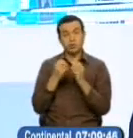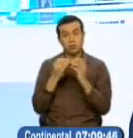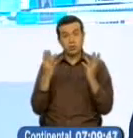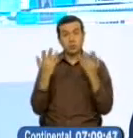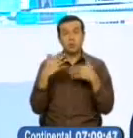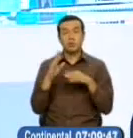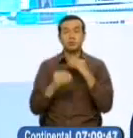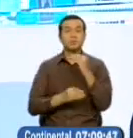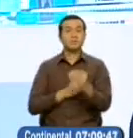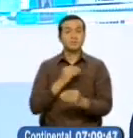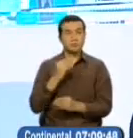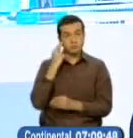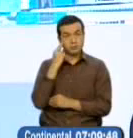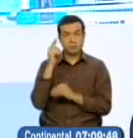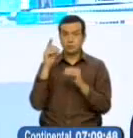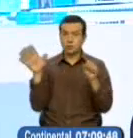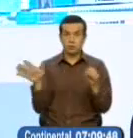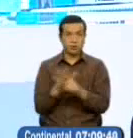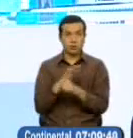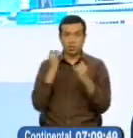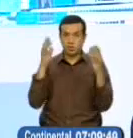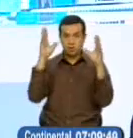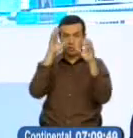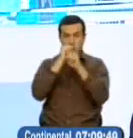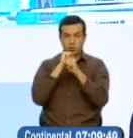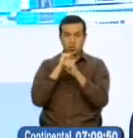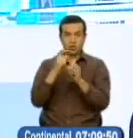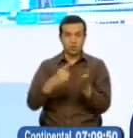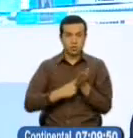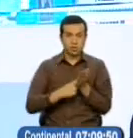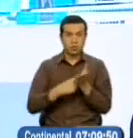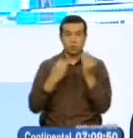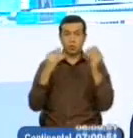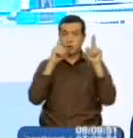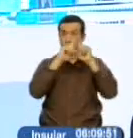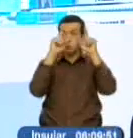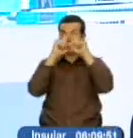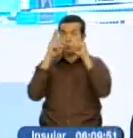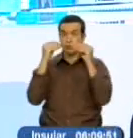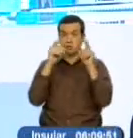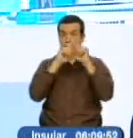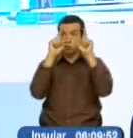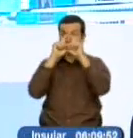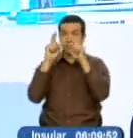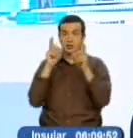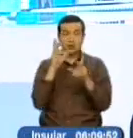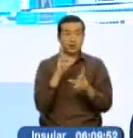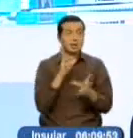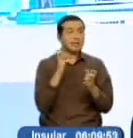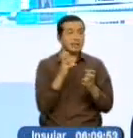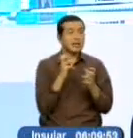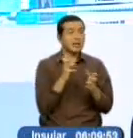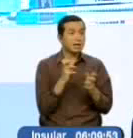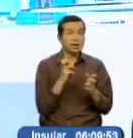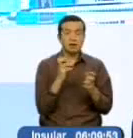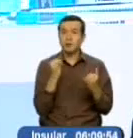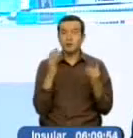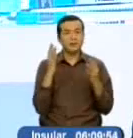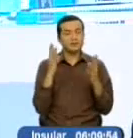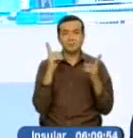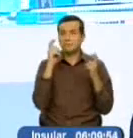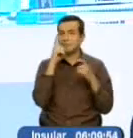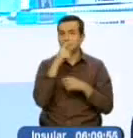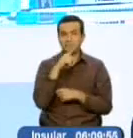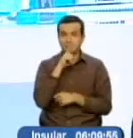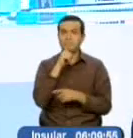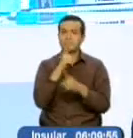Vamos a tener la casa llena esta noche, inclusive ha habido empresas que ya no han conseguido cupo para el evento de esta noche,